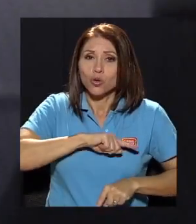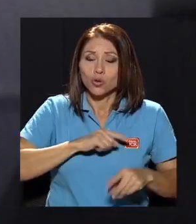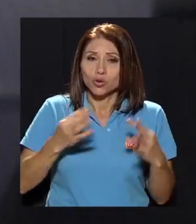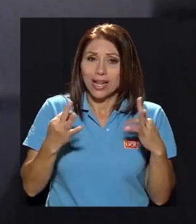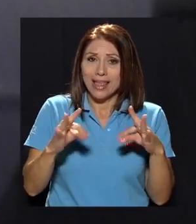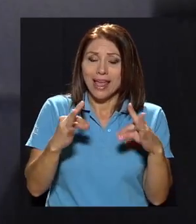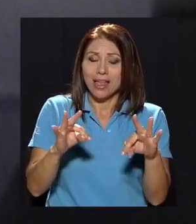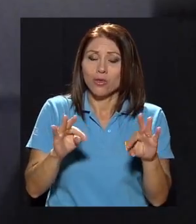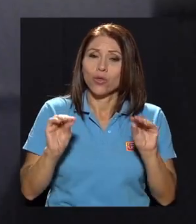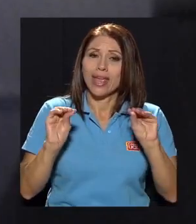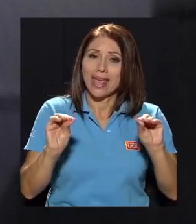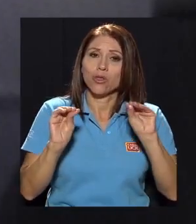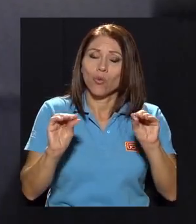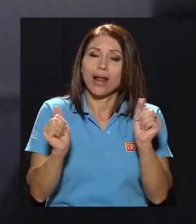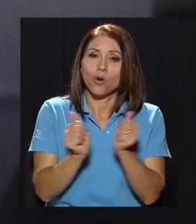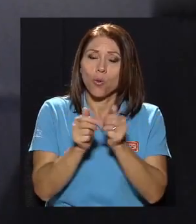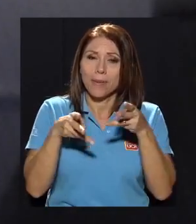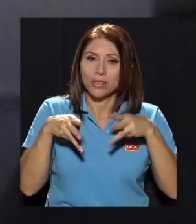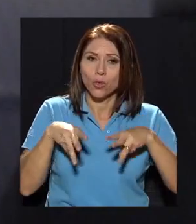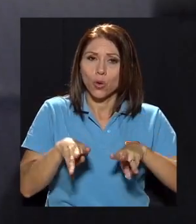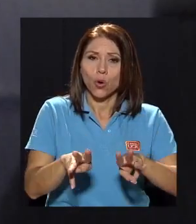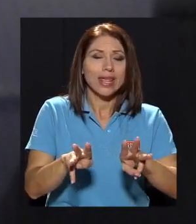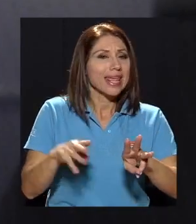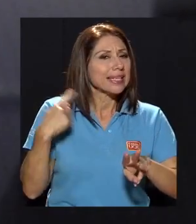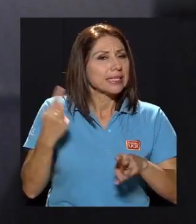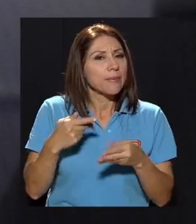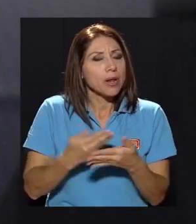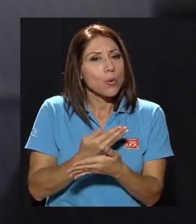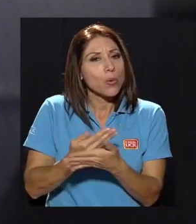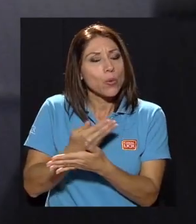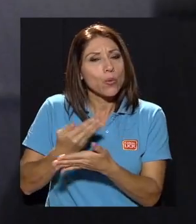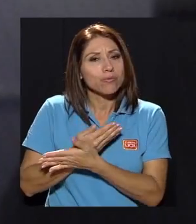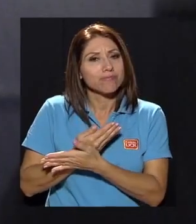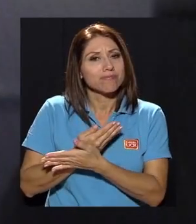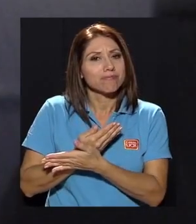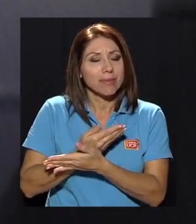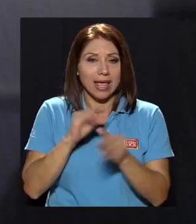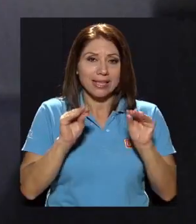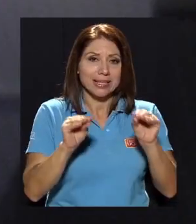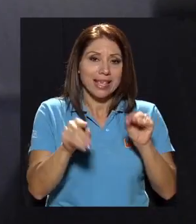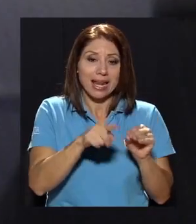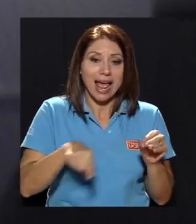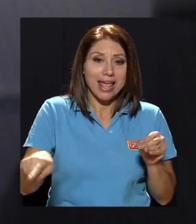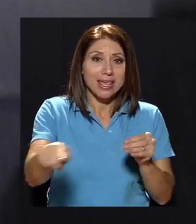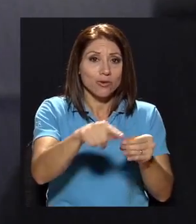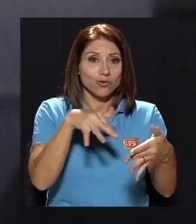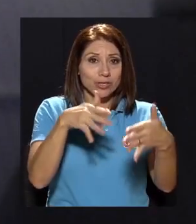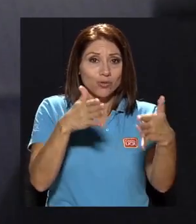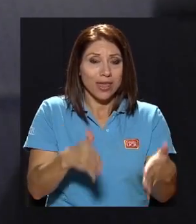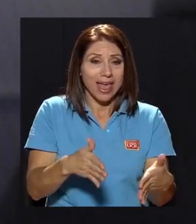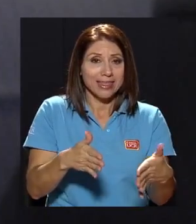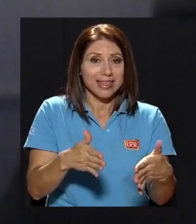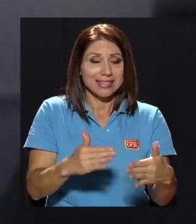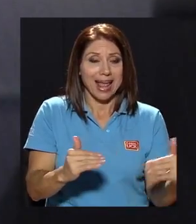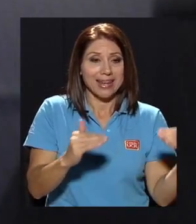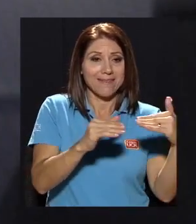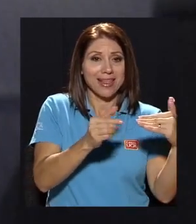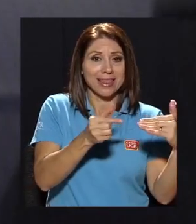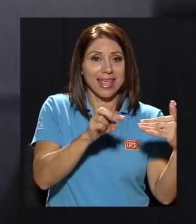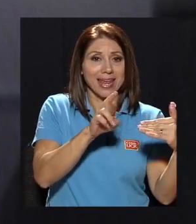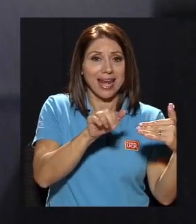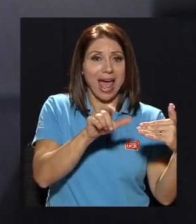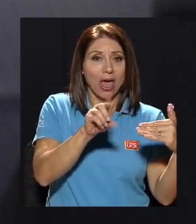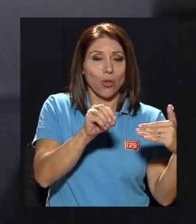con metodología que constantemente renovamos a nuestros estudiantes, grado y posgrado, ofreciendo